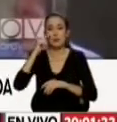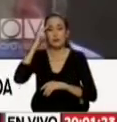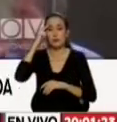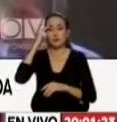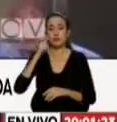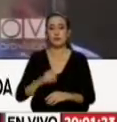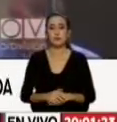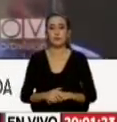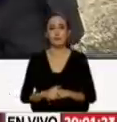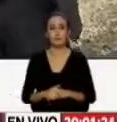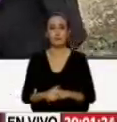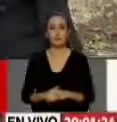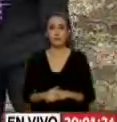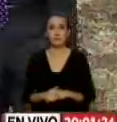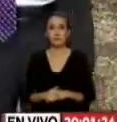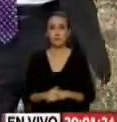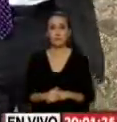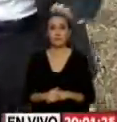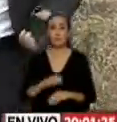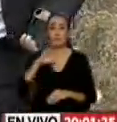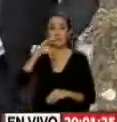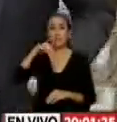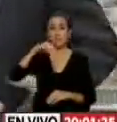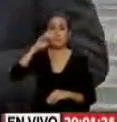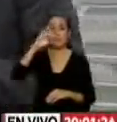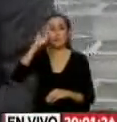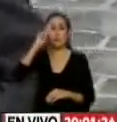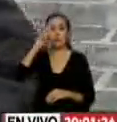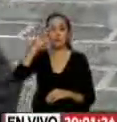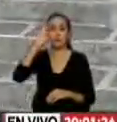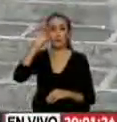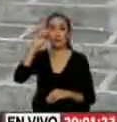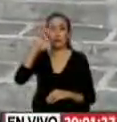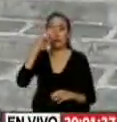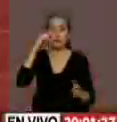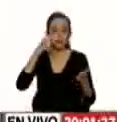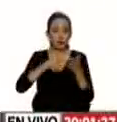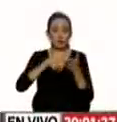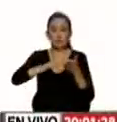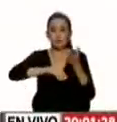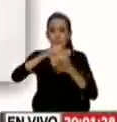expresidente Rafael Correa. César Montúfar reconoció su firma en la denuncia.